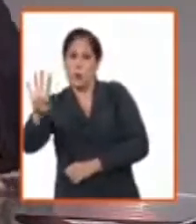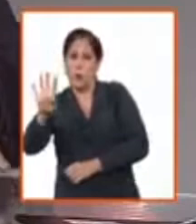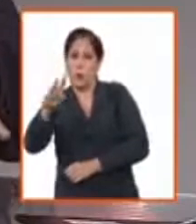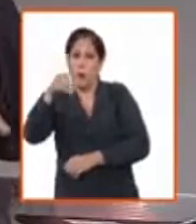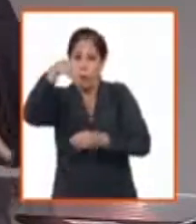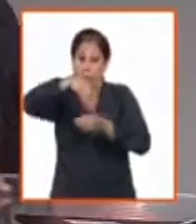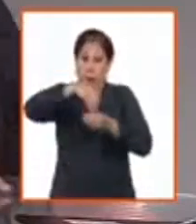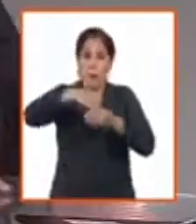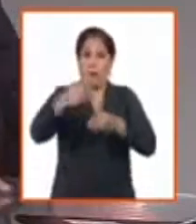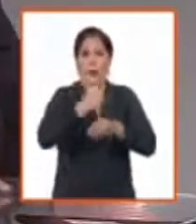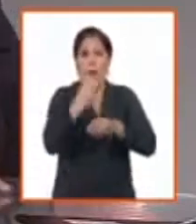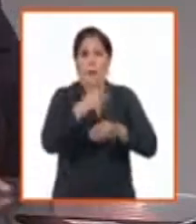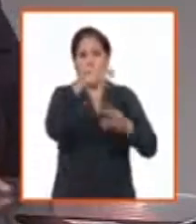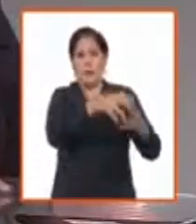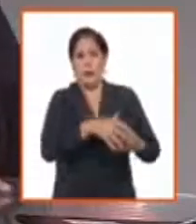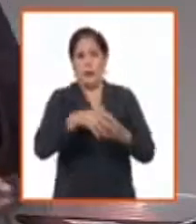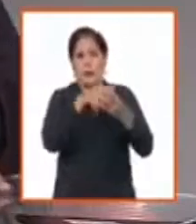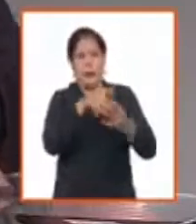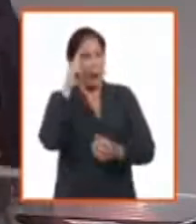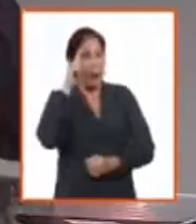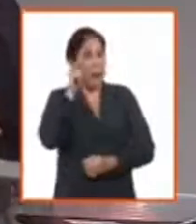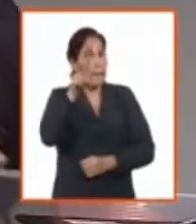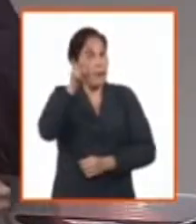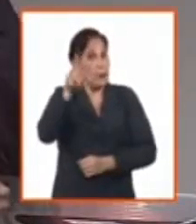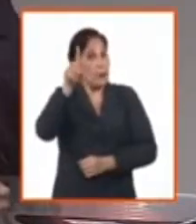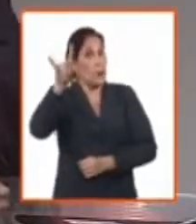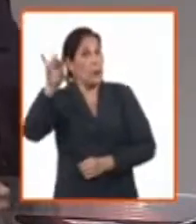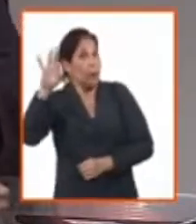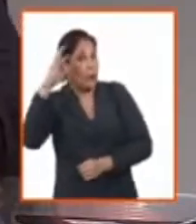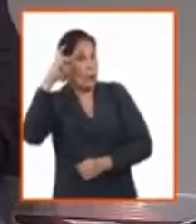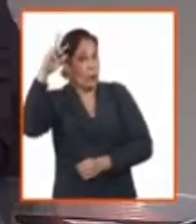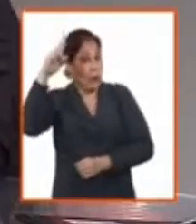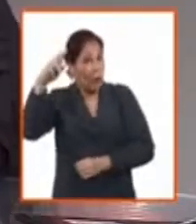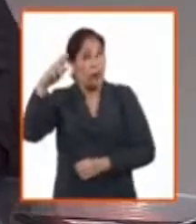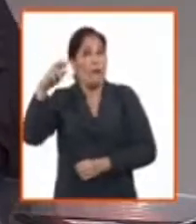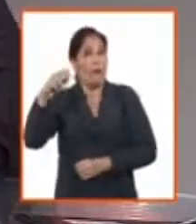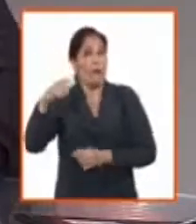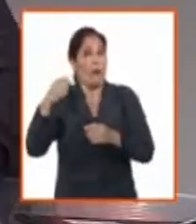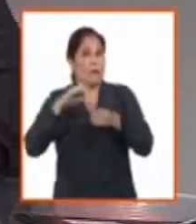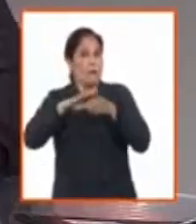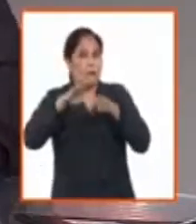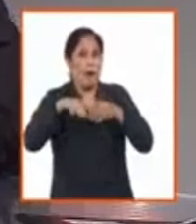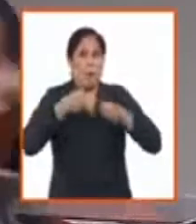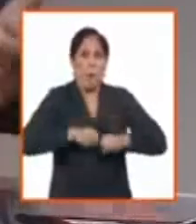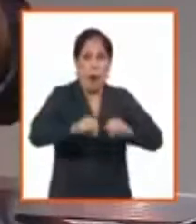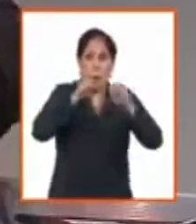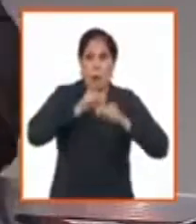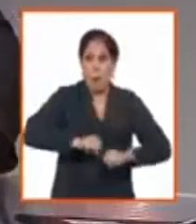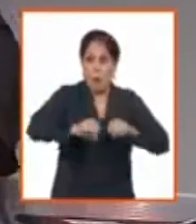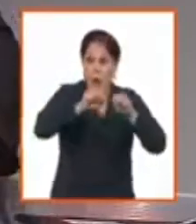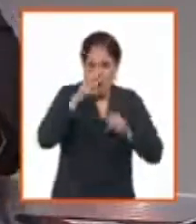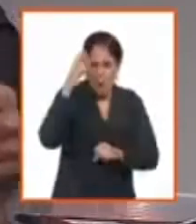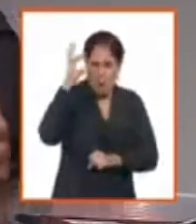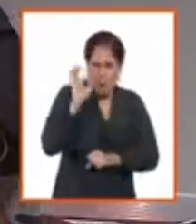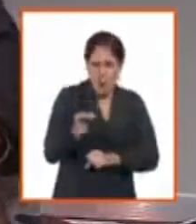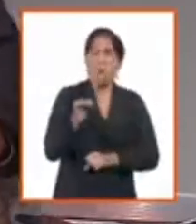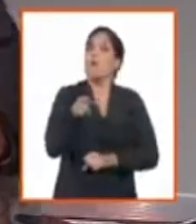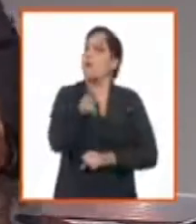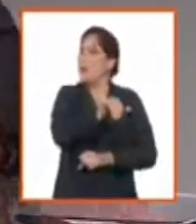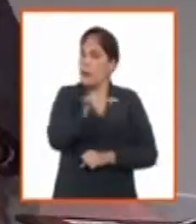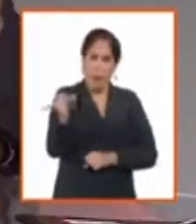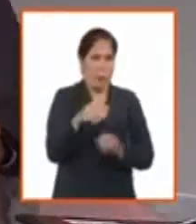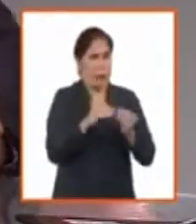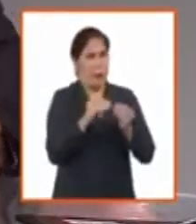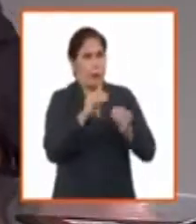recordemos lo que significó para cuba el año 94 momento de aislar un mal al país y luego ese